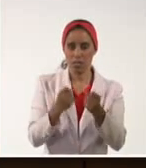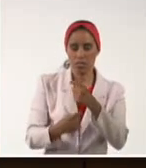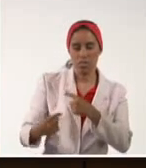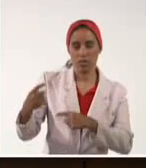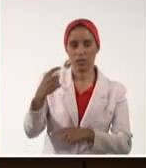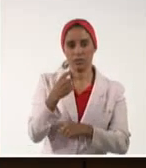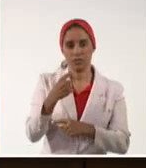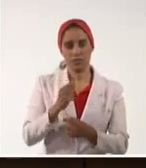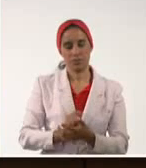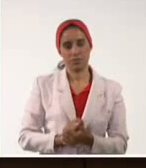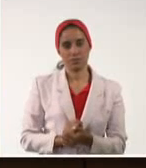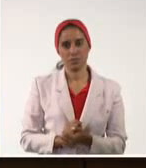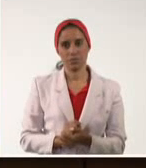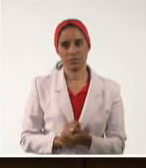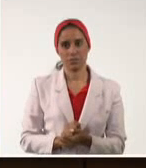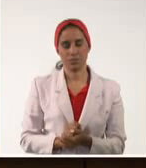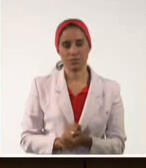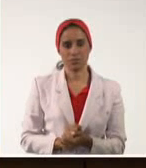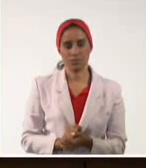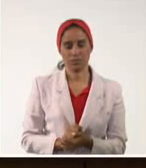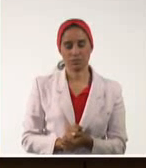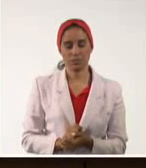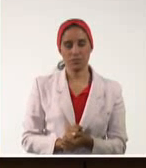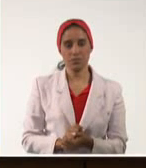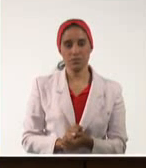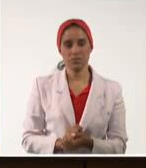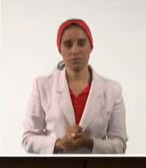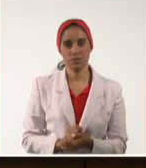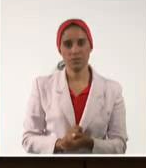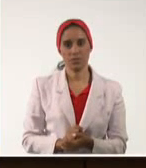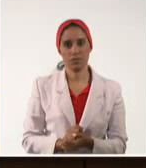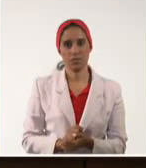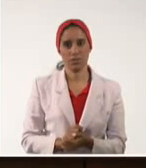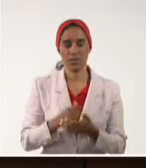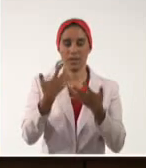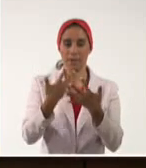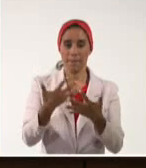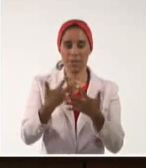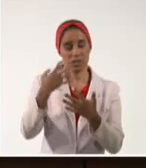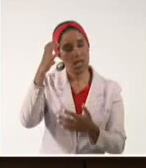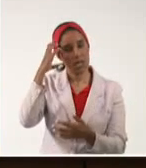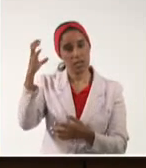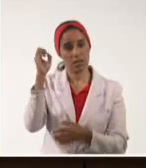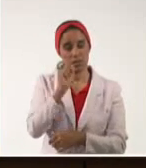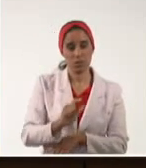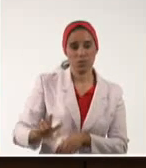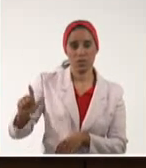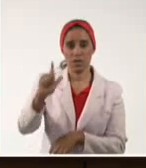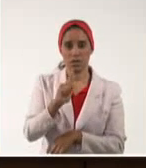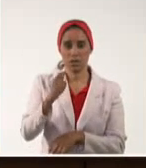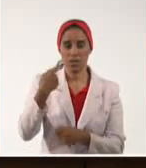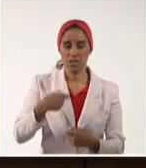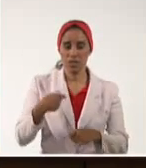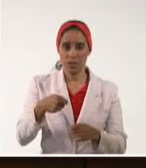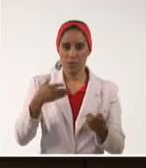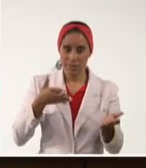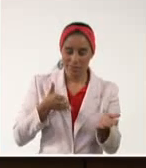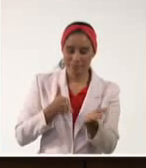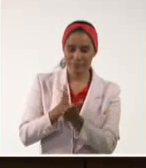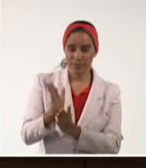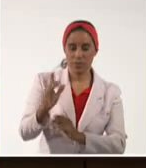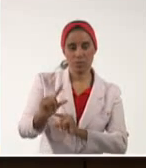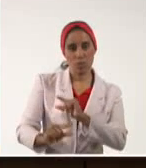y gestión de las divisas. En cuanto a la empresa estatal socialista, deberá avanzarse con mayor celeridad